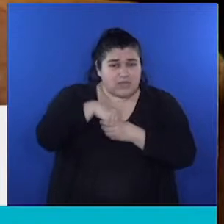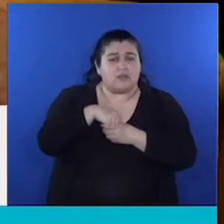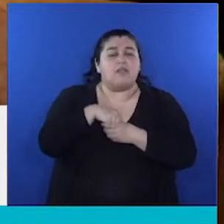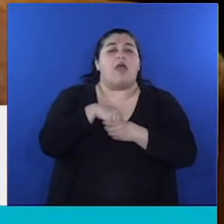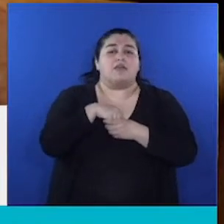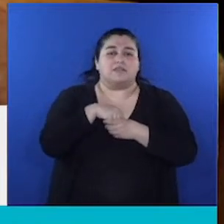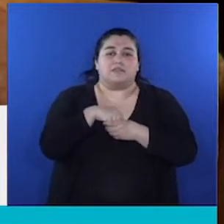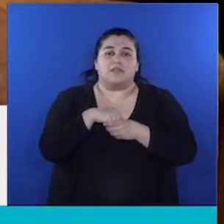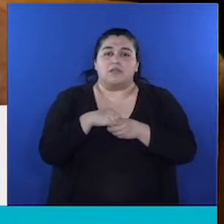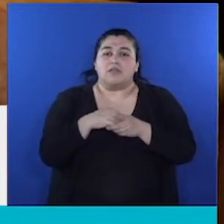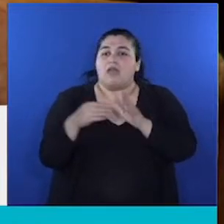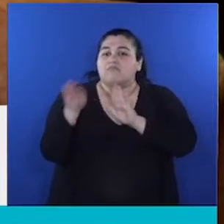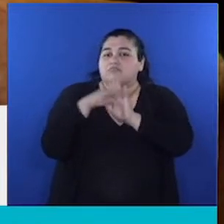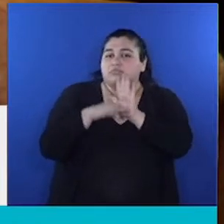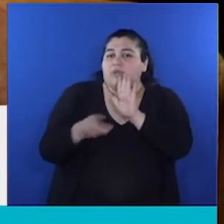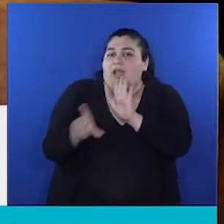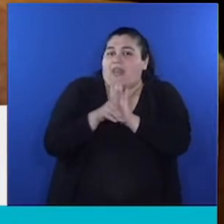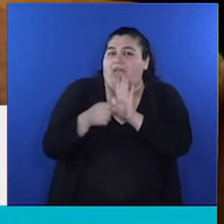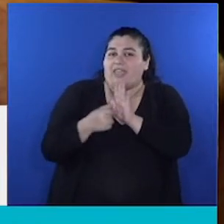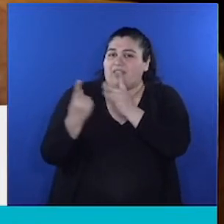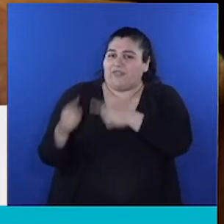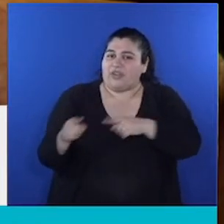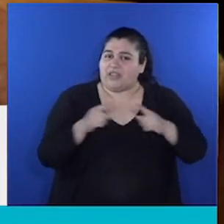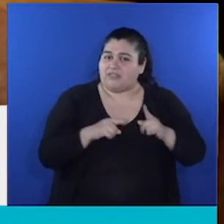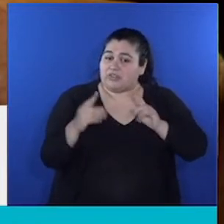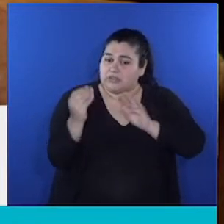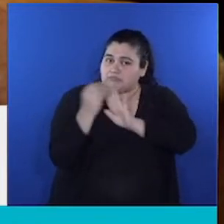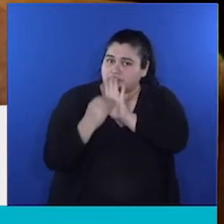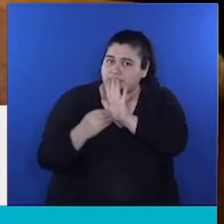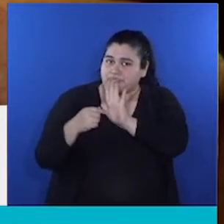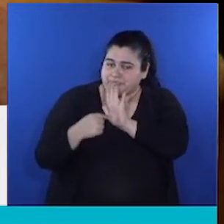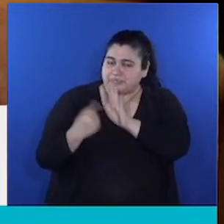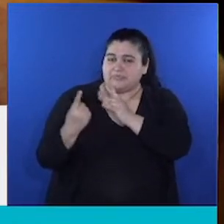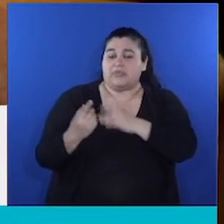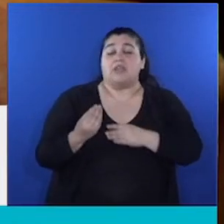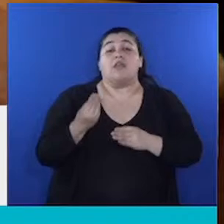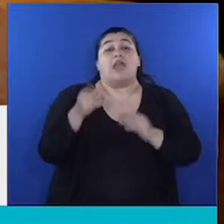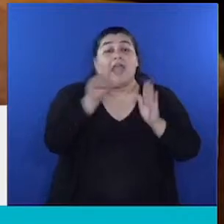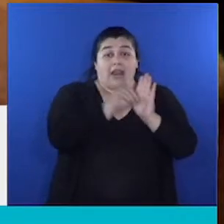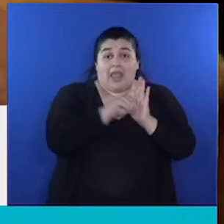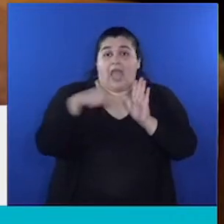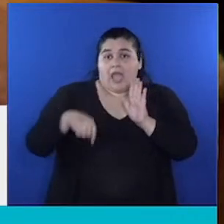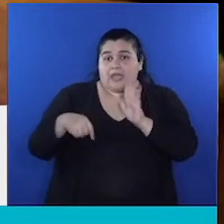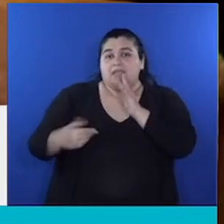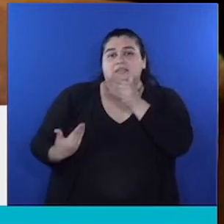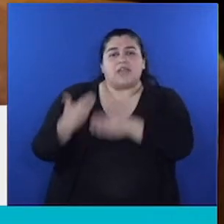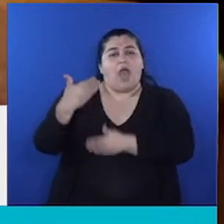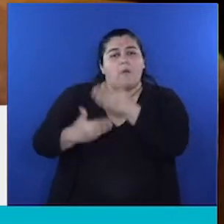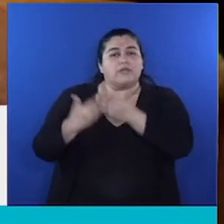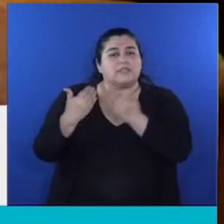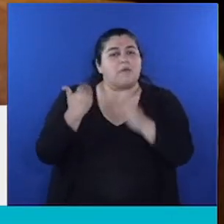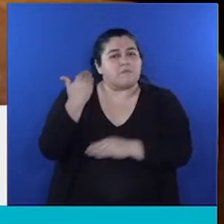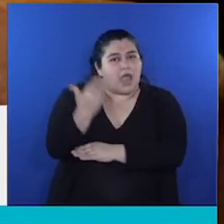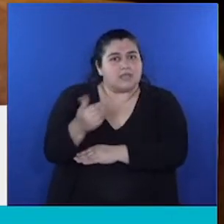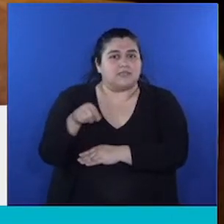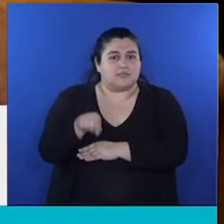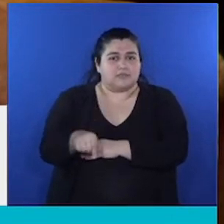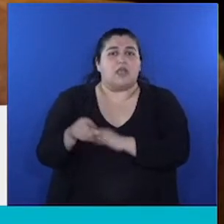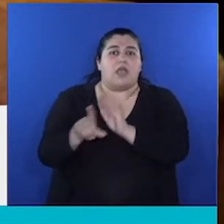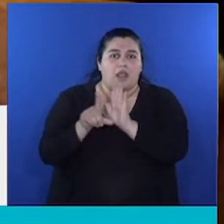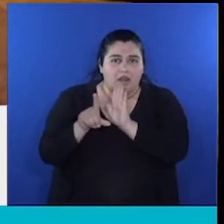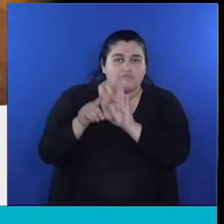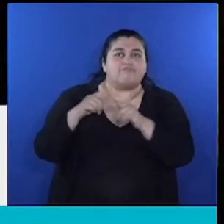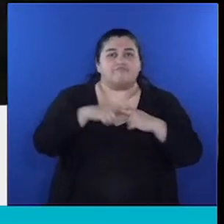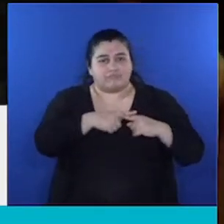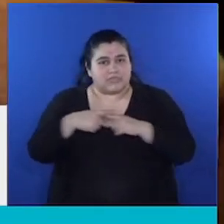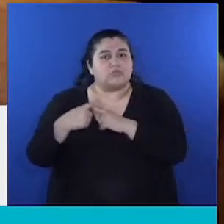que estamos aprobando hoy. Pero esta ley es una ley mucho más avanzada, esta ley es una ley mucho más discutida, esta